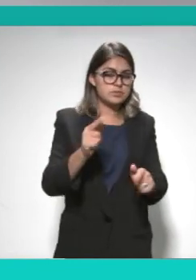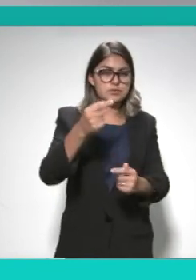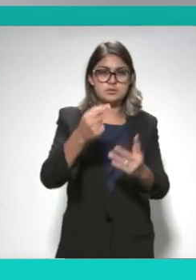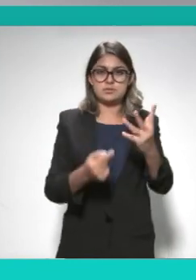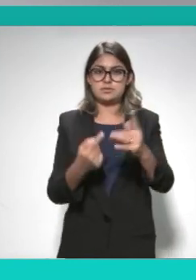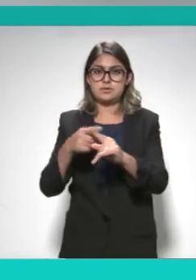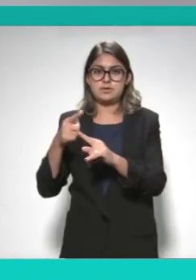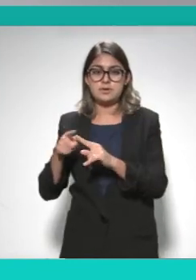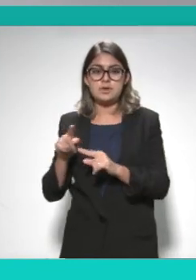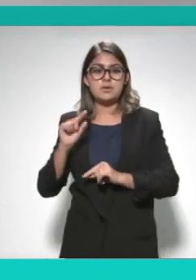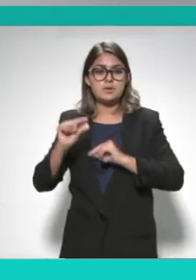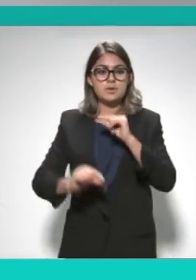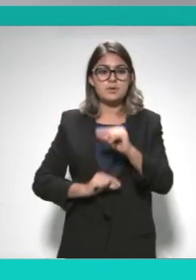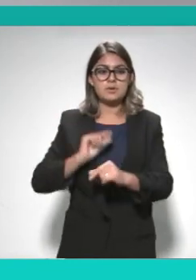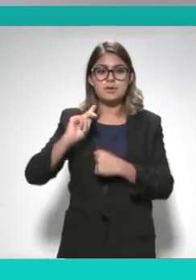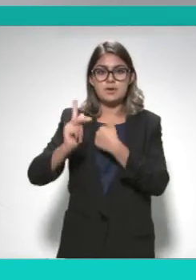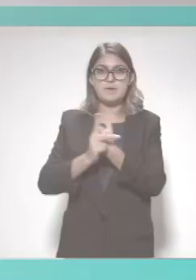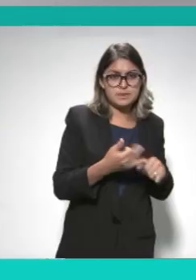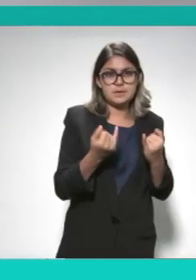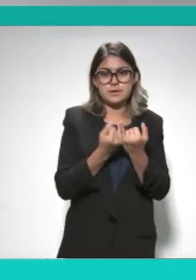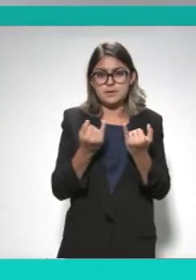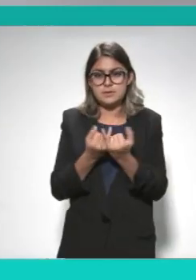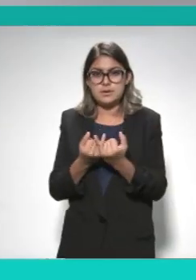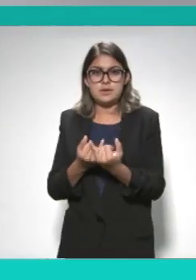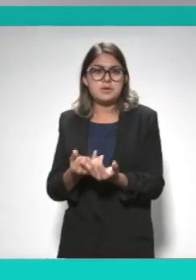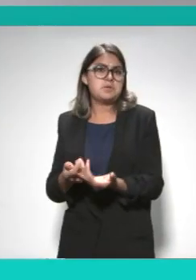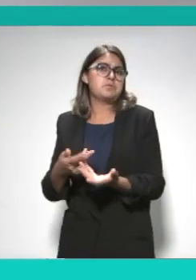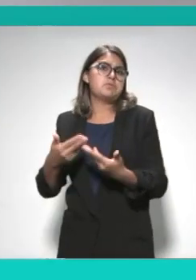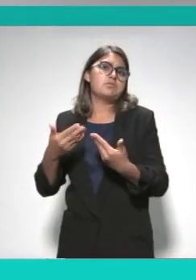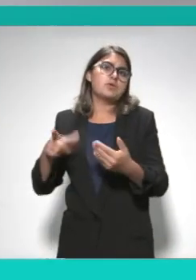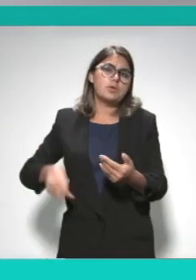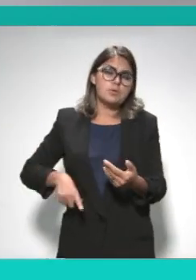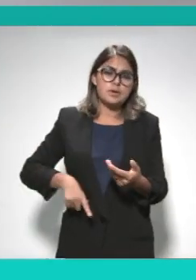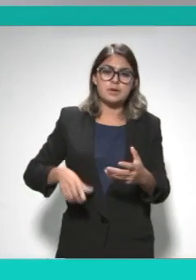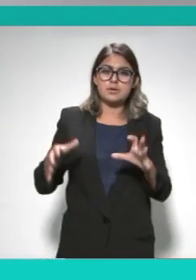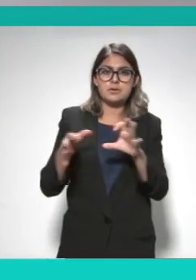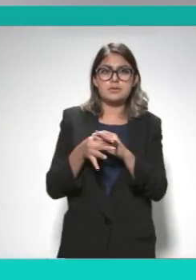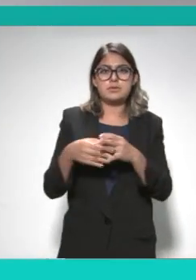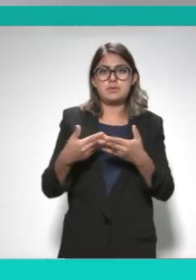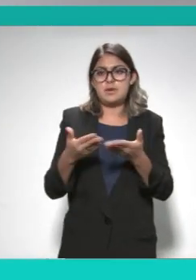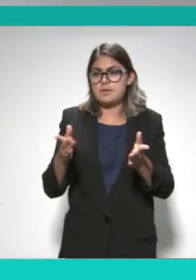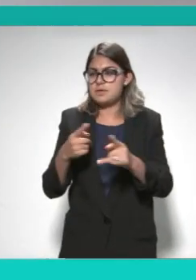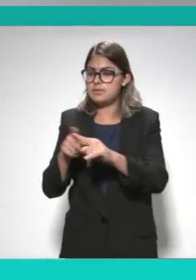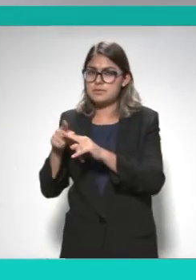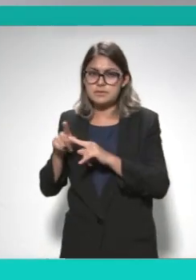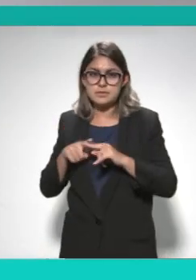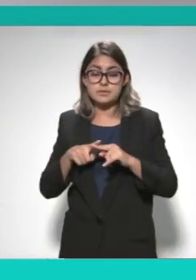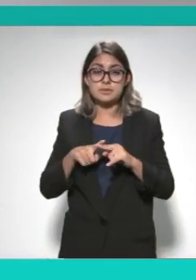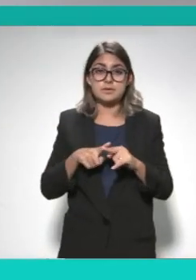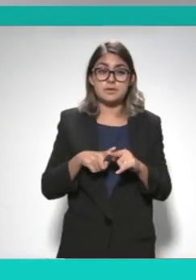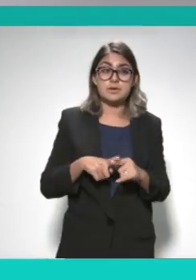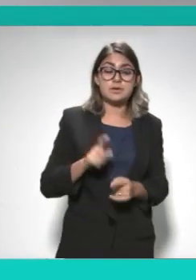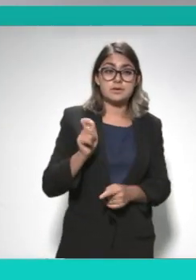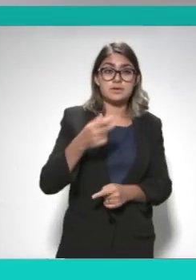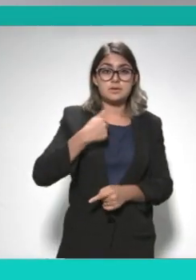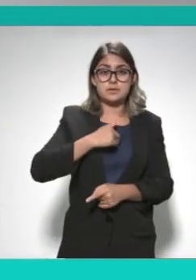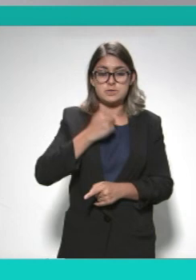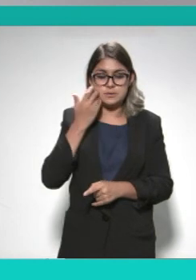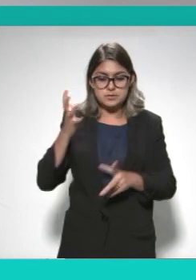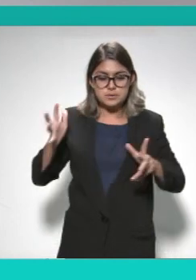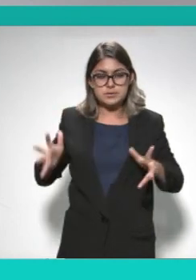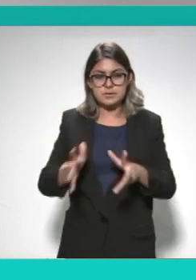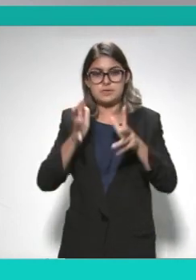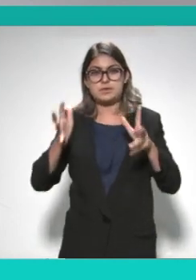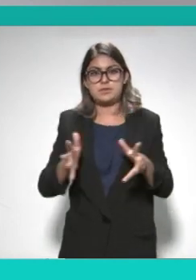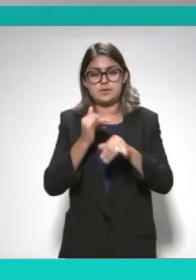un país más plural e incluyente. Reiteramos nuestra convicción y trabajo diario a favor del impulso del derecho a la